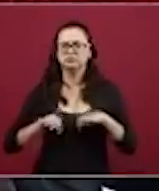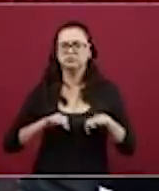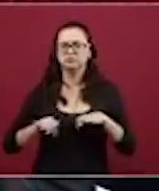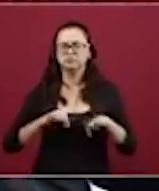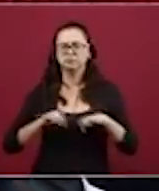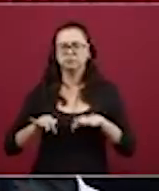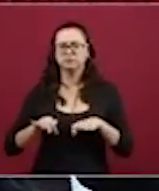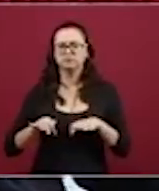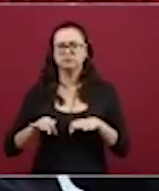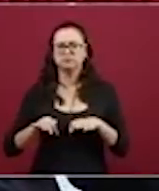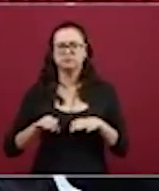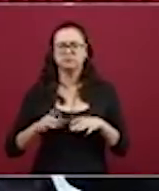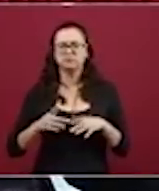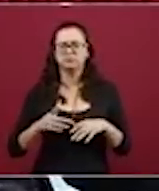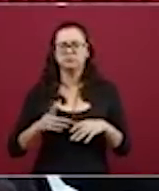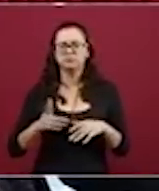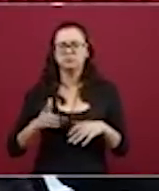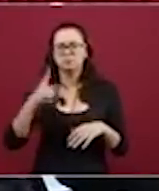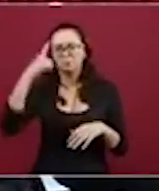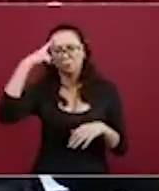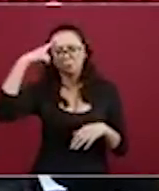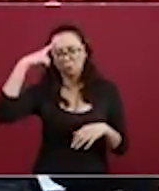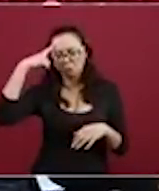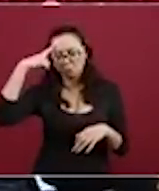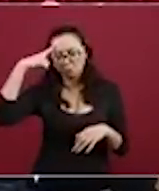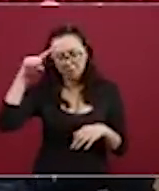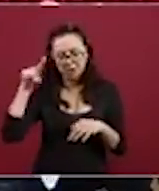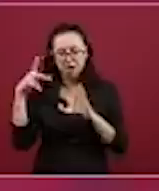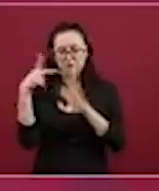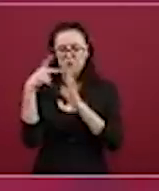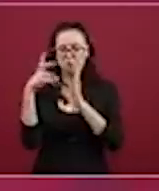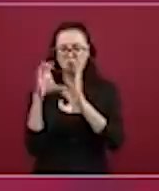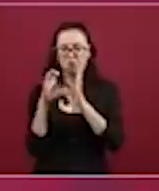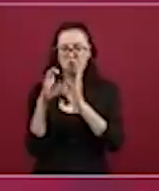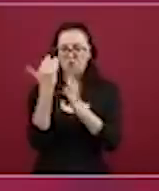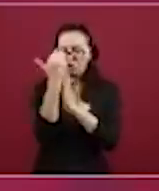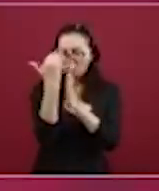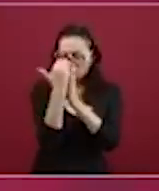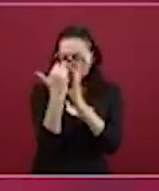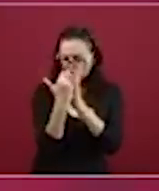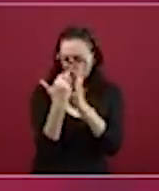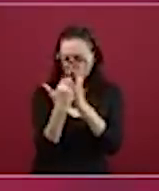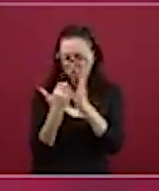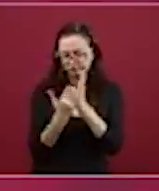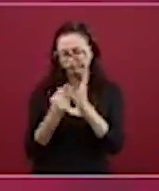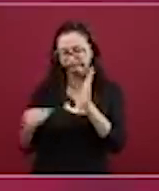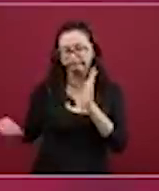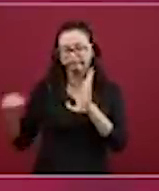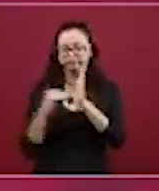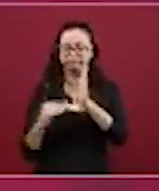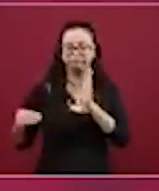en mejorar este mecanismo.